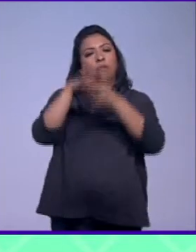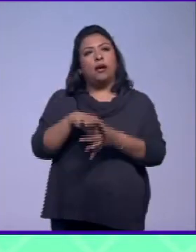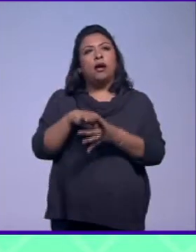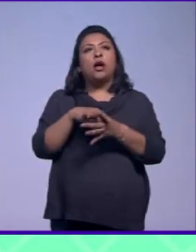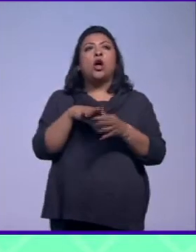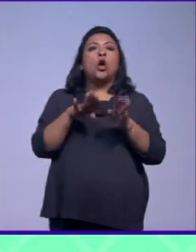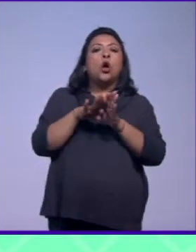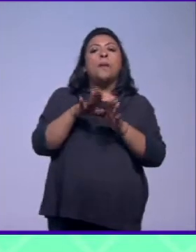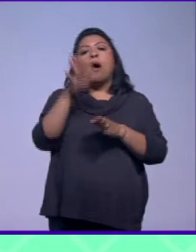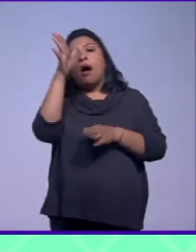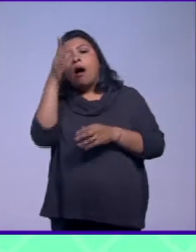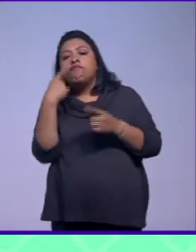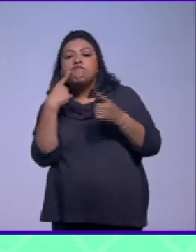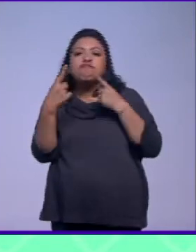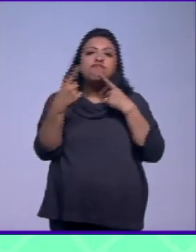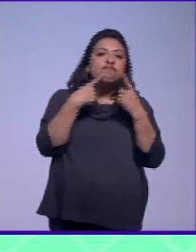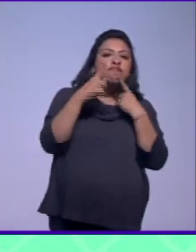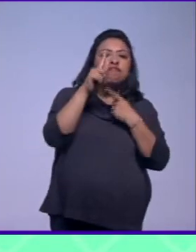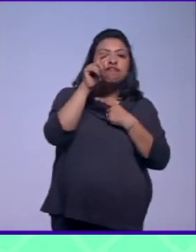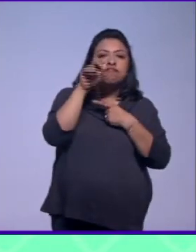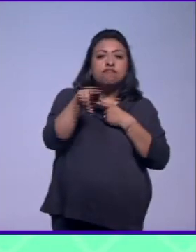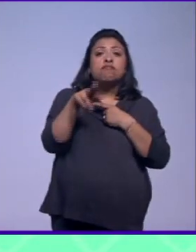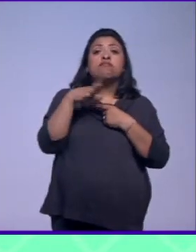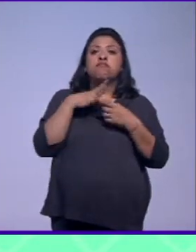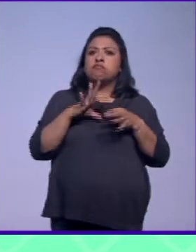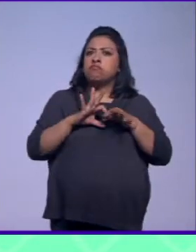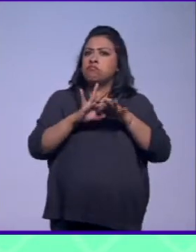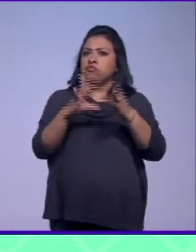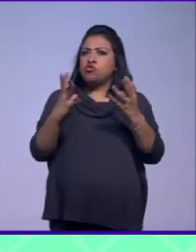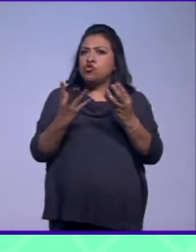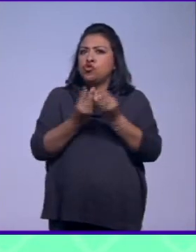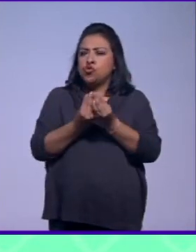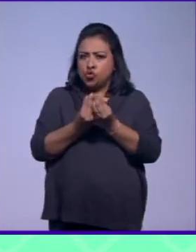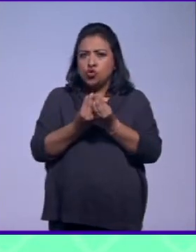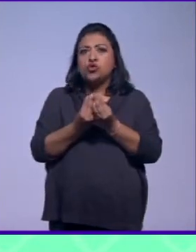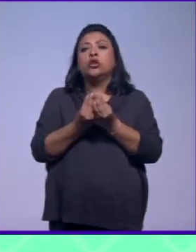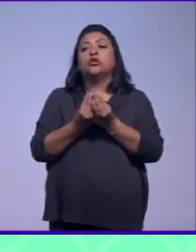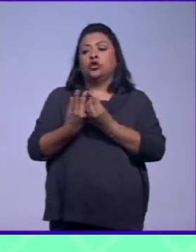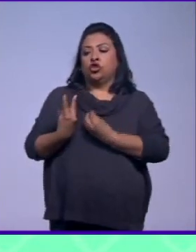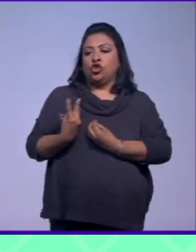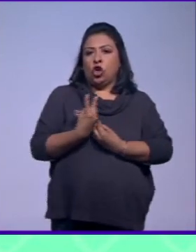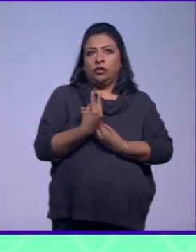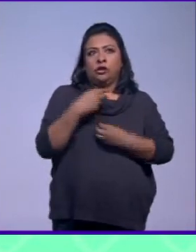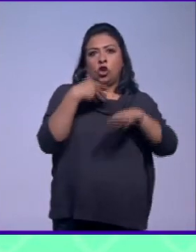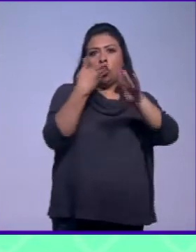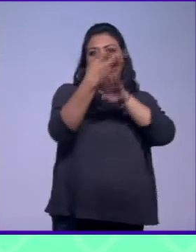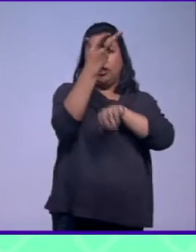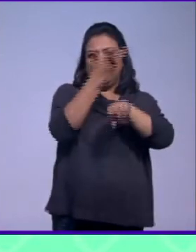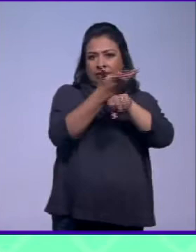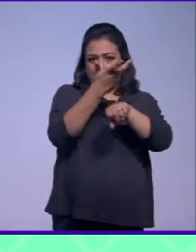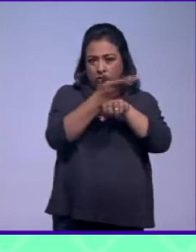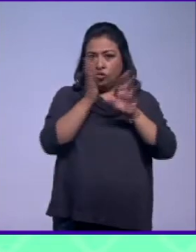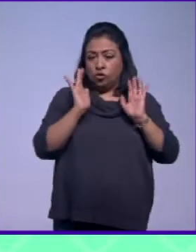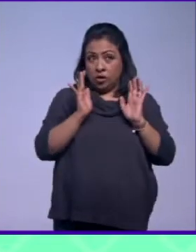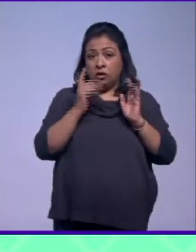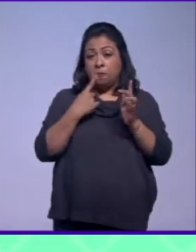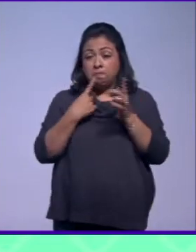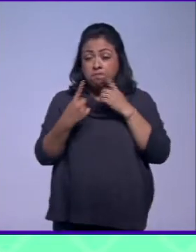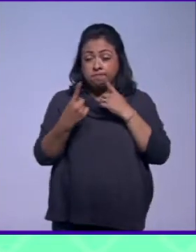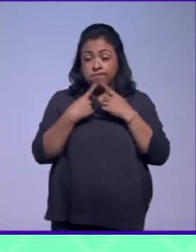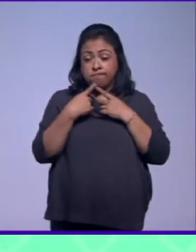juego de la renegociación del tratado vamos juntos con y contra eeuu en la negociación y ahora es